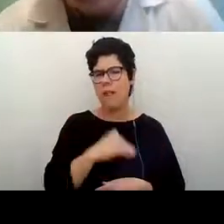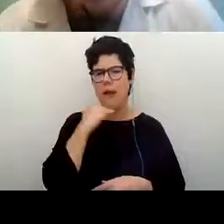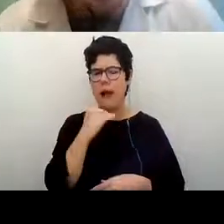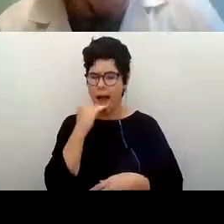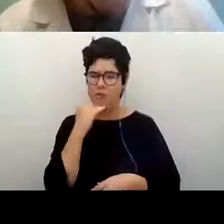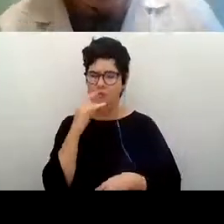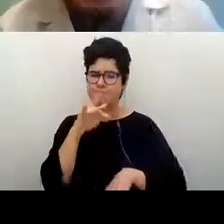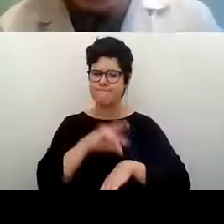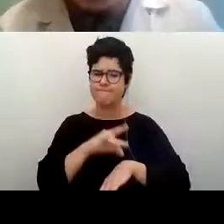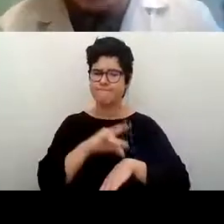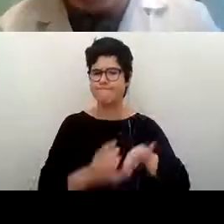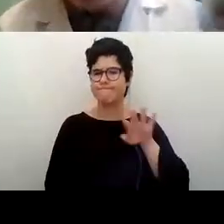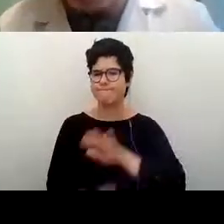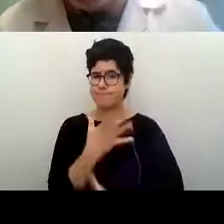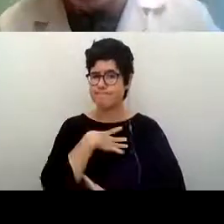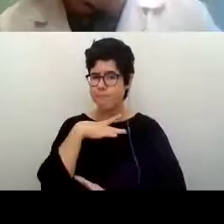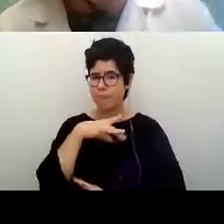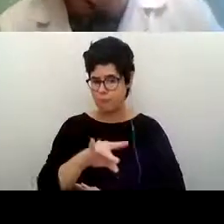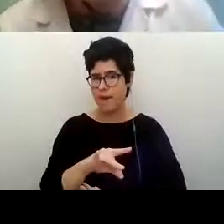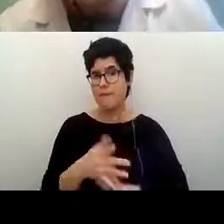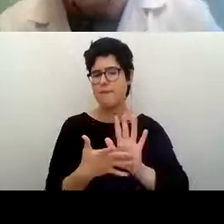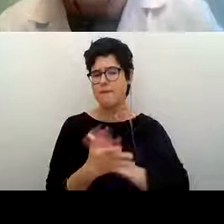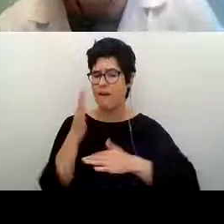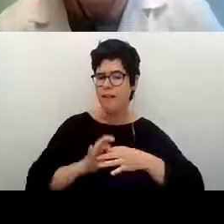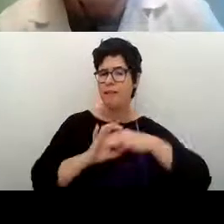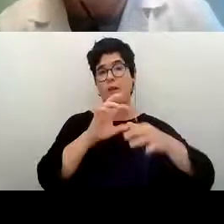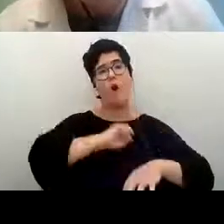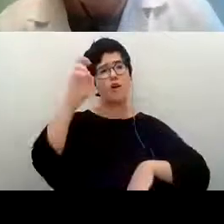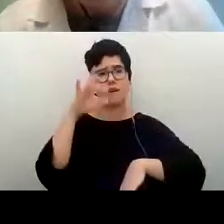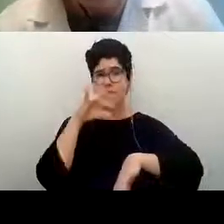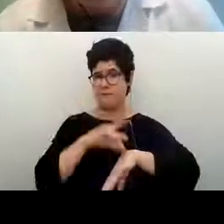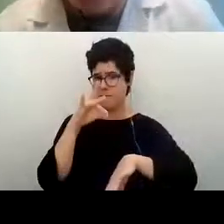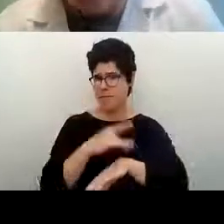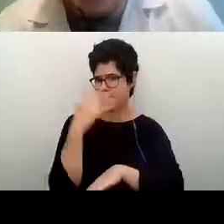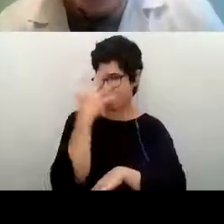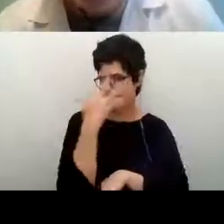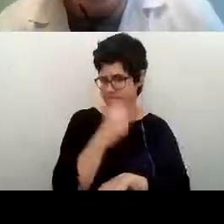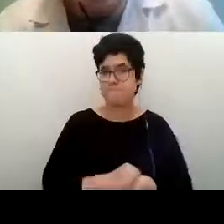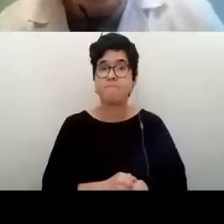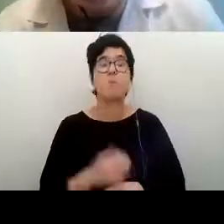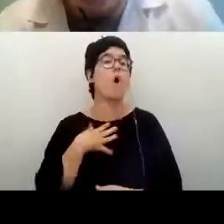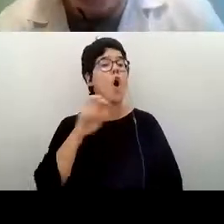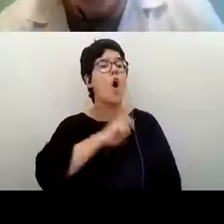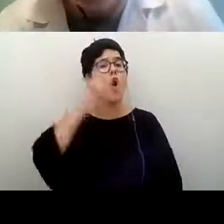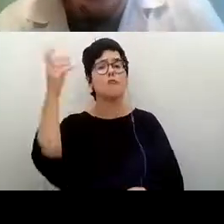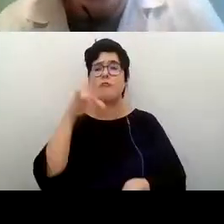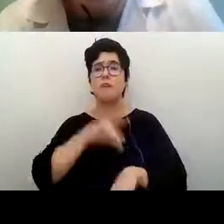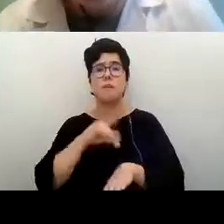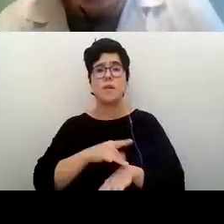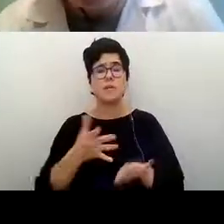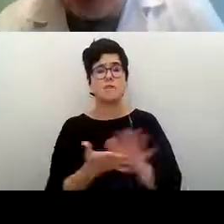patológico, por así decirlo. Cuándo puede enmascarar alguna enfermedad, porque cualquier enfermedad que ponga en riesgo o que afecte de alguna manera nuestra